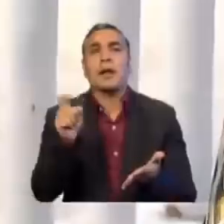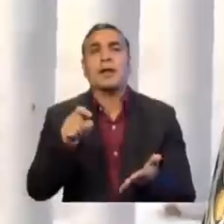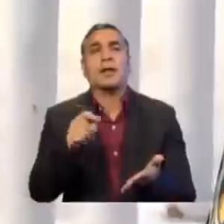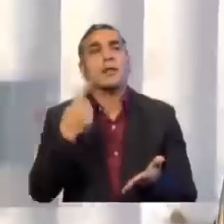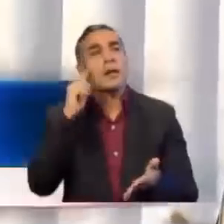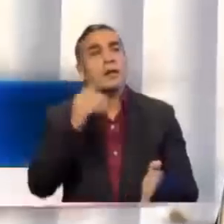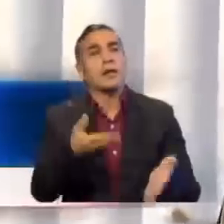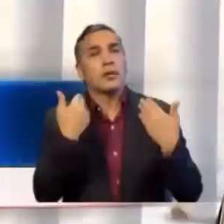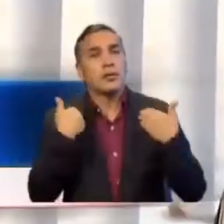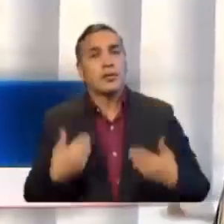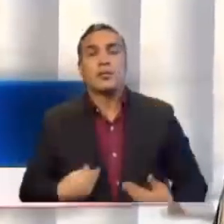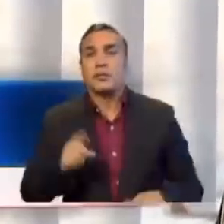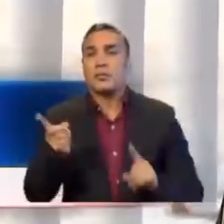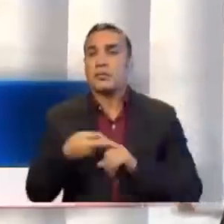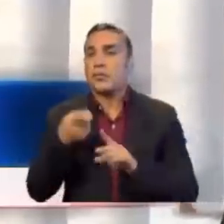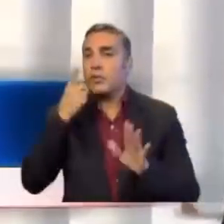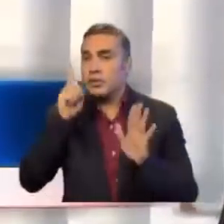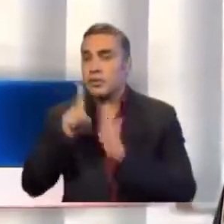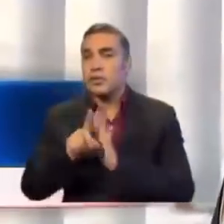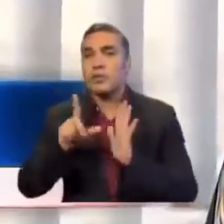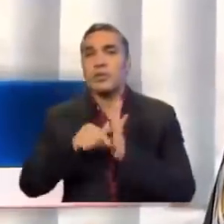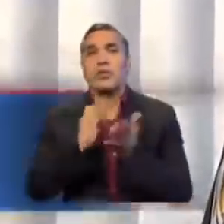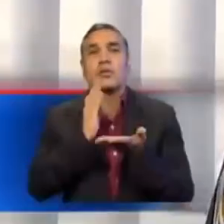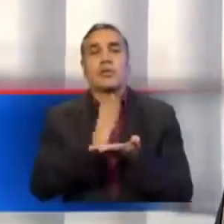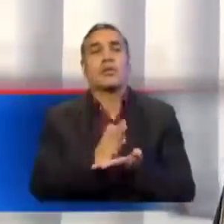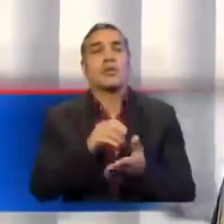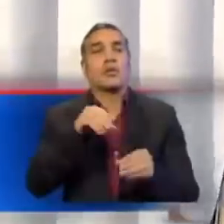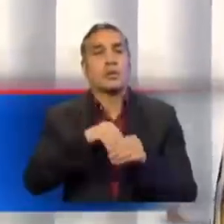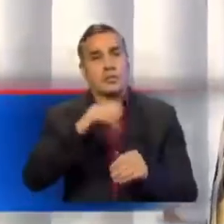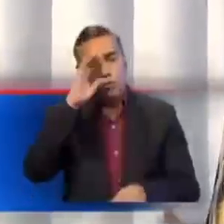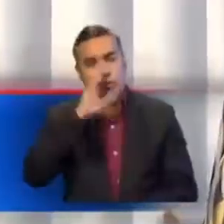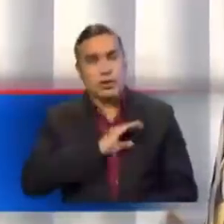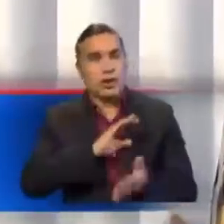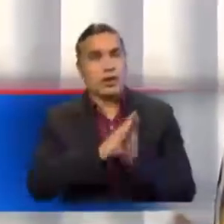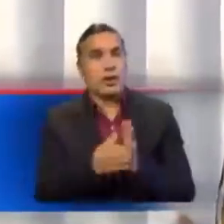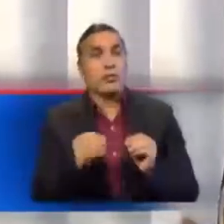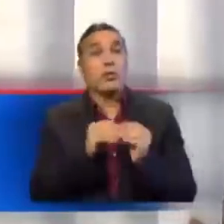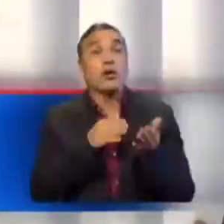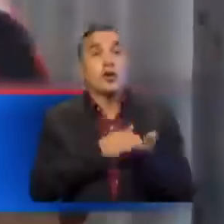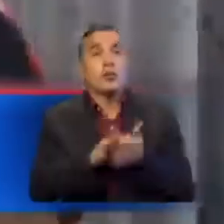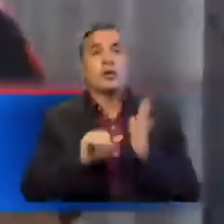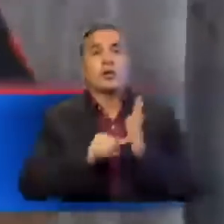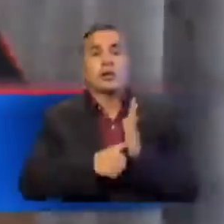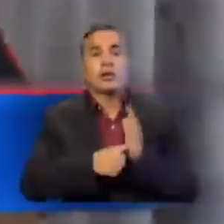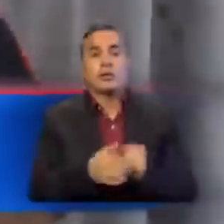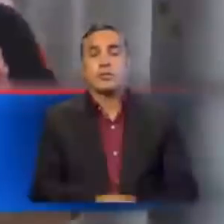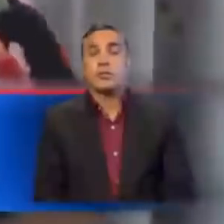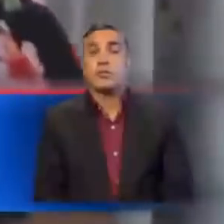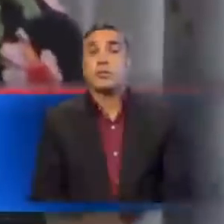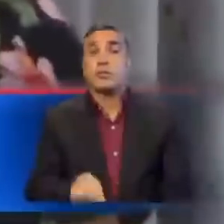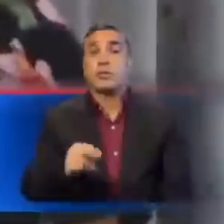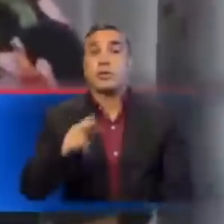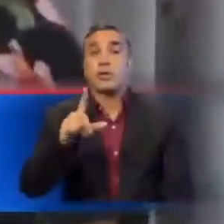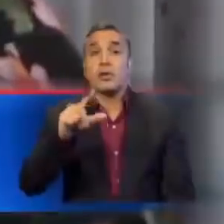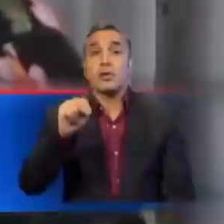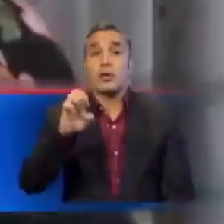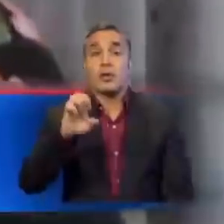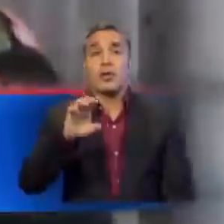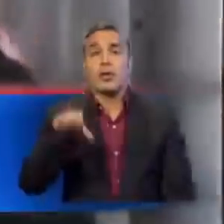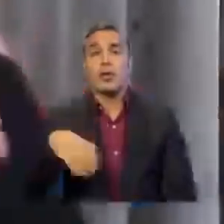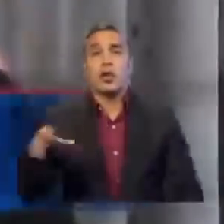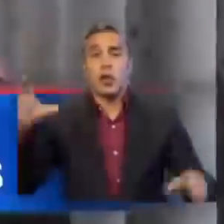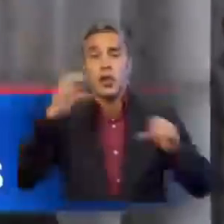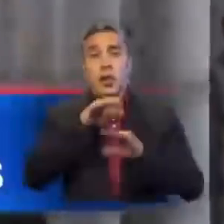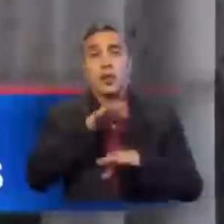retirar el cuerpo? La denuncia y la versión era de INASEC nada más, y las copias de cédula. En cambio, Marlene López viajó toda la